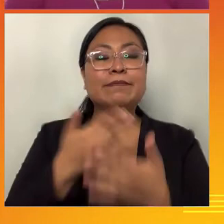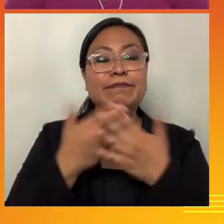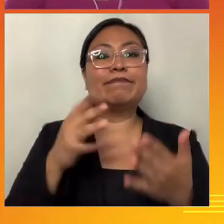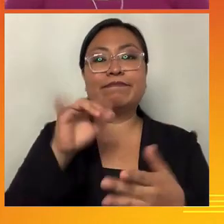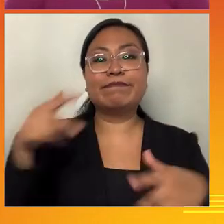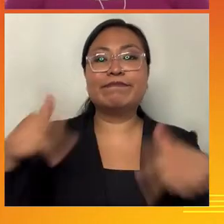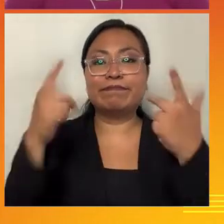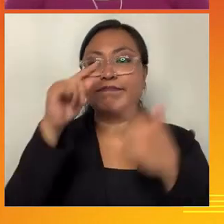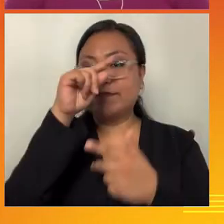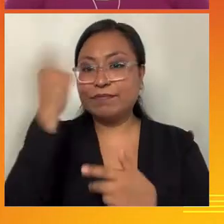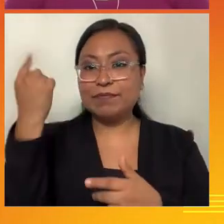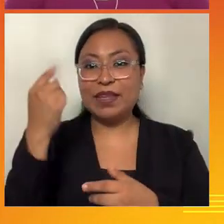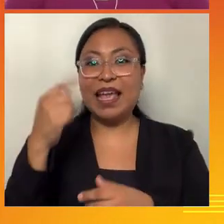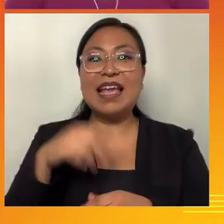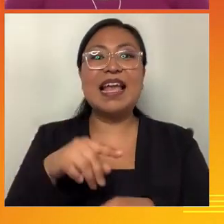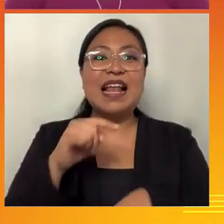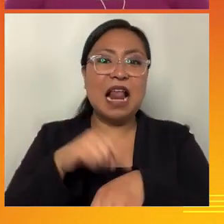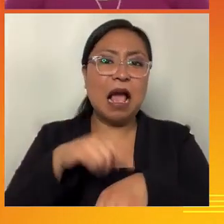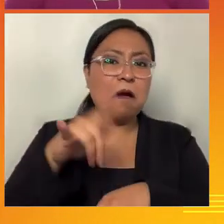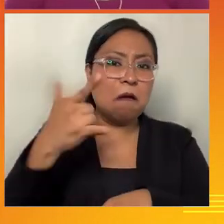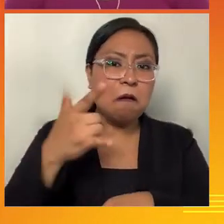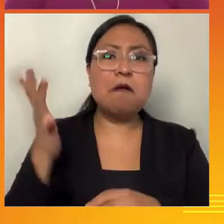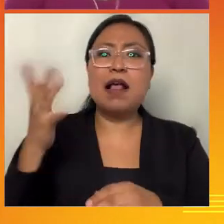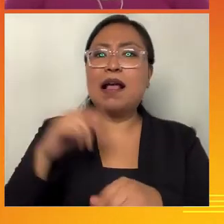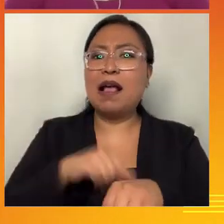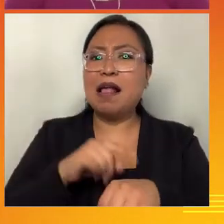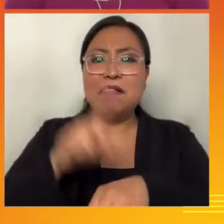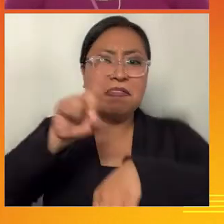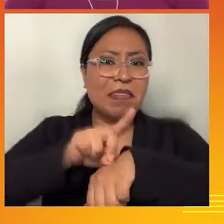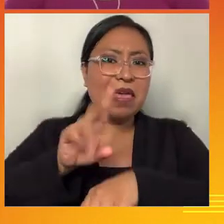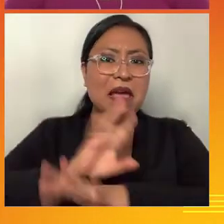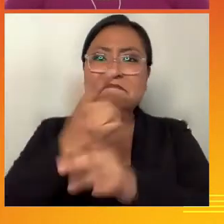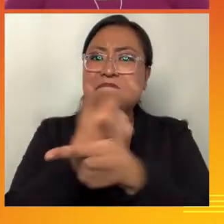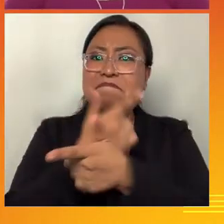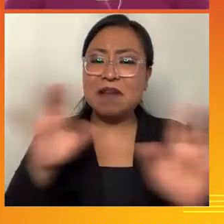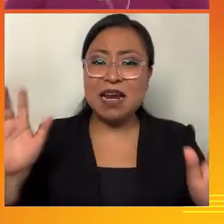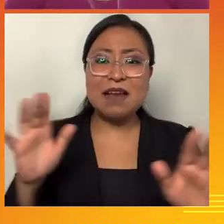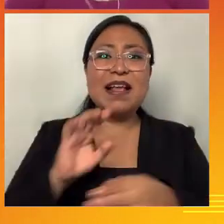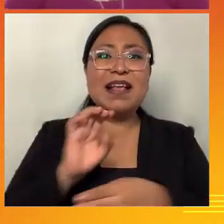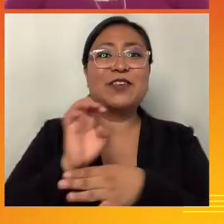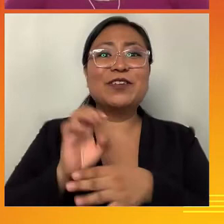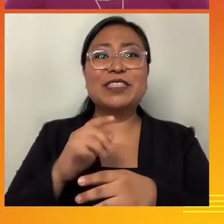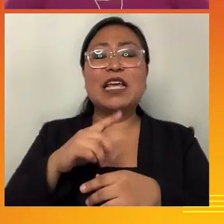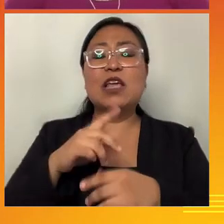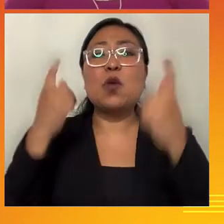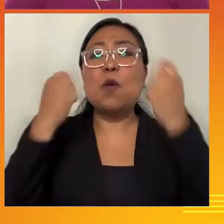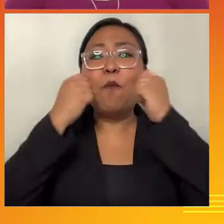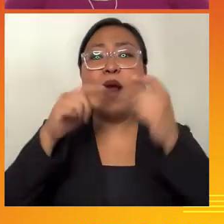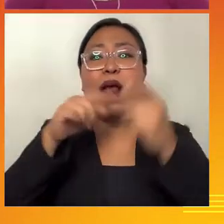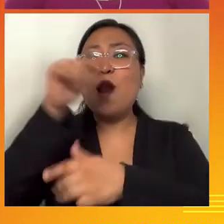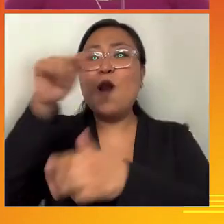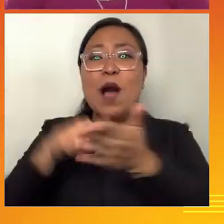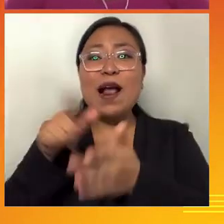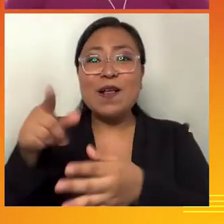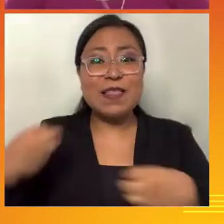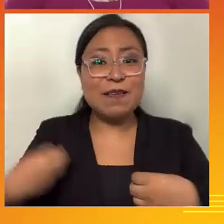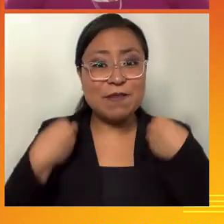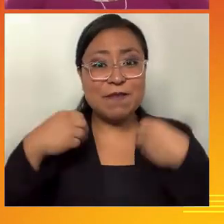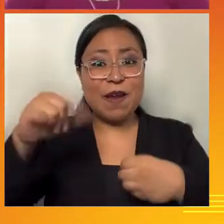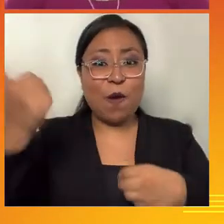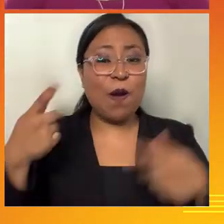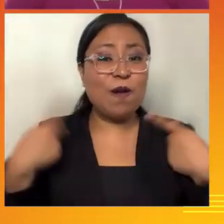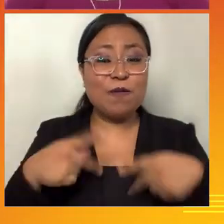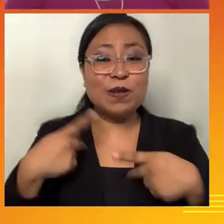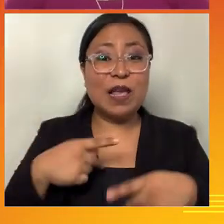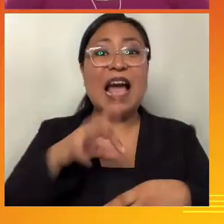día a una hora en donde estamos ubicados geográficamente y pues esperábamos que únicamente las personas cercanas